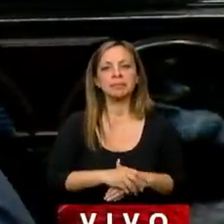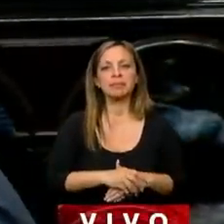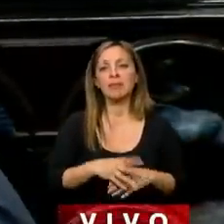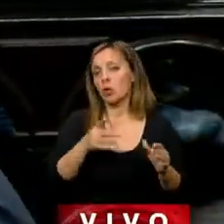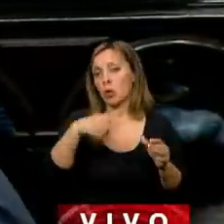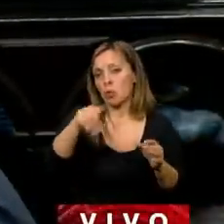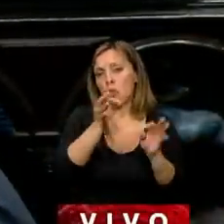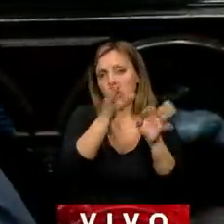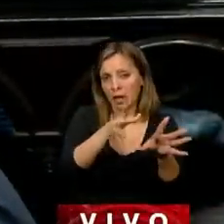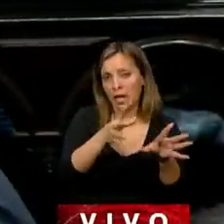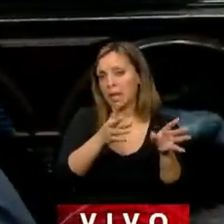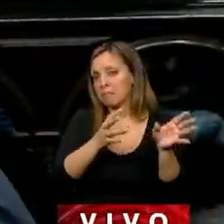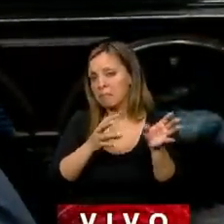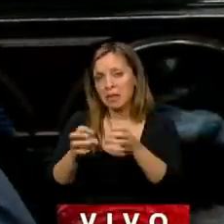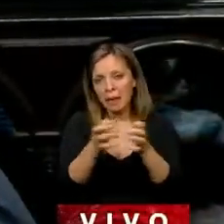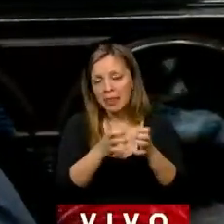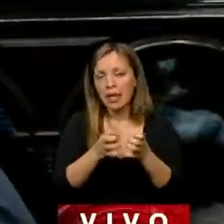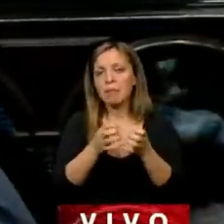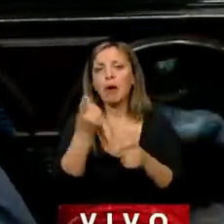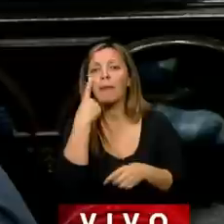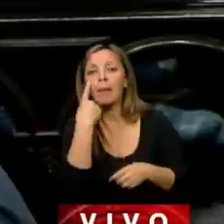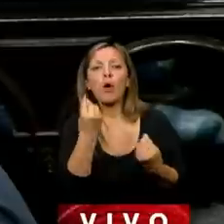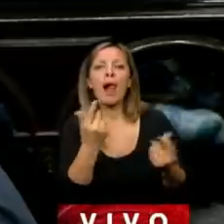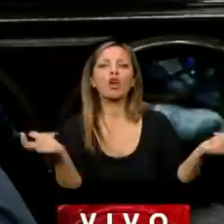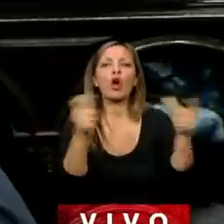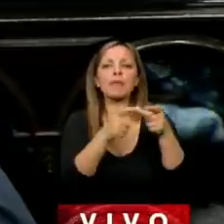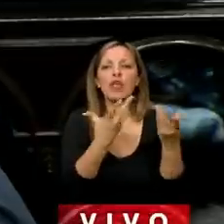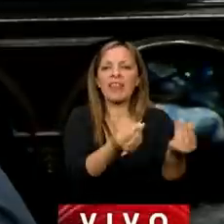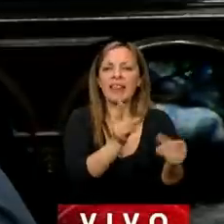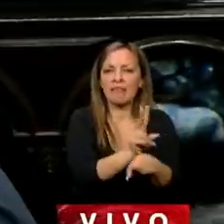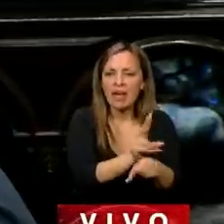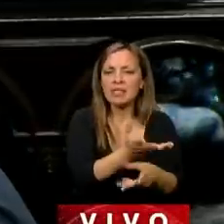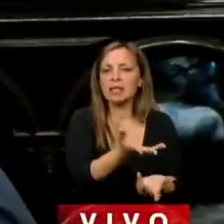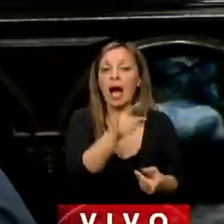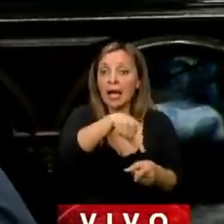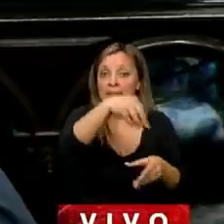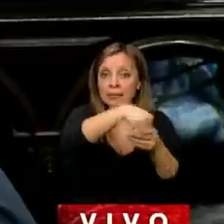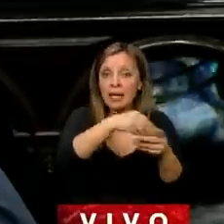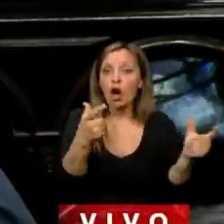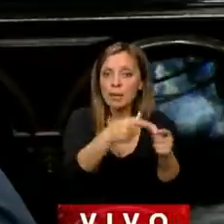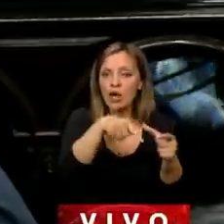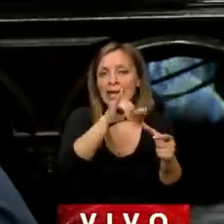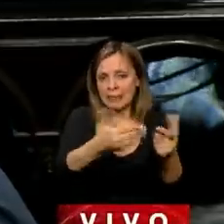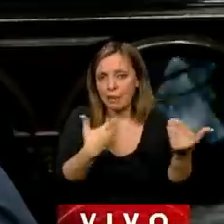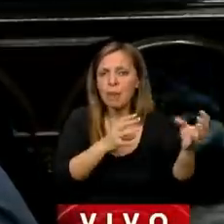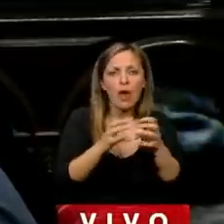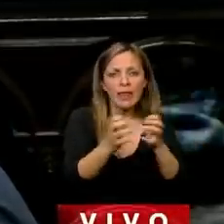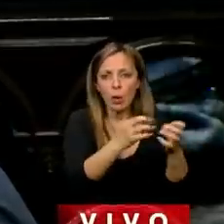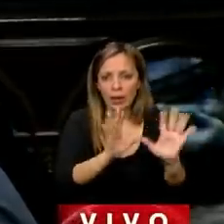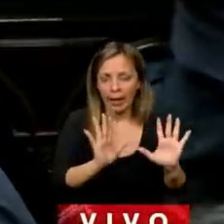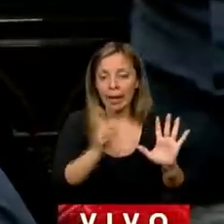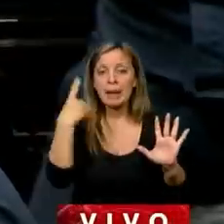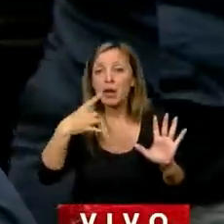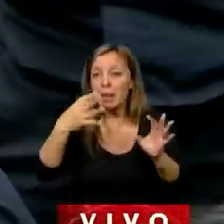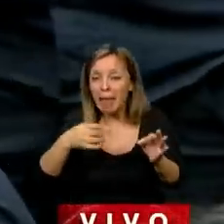cuando quieran, las debatimos, buscamos, la Comisión de Defensa es un buen ámbito para poder dar algunas discusiones, pero la cantidad